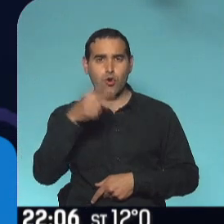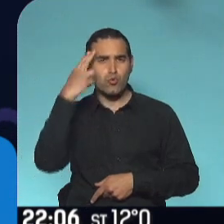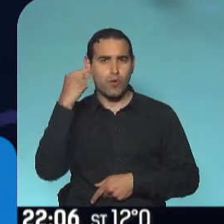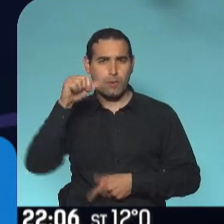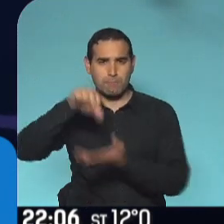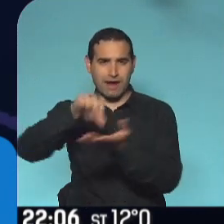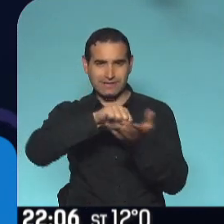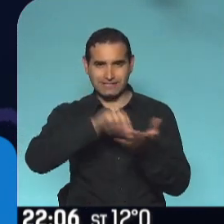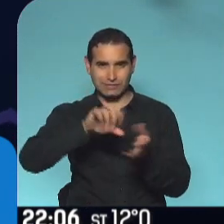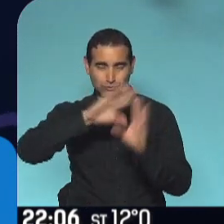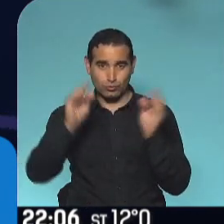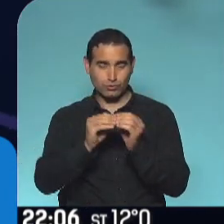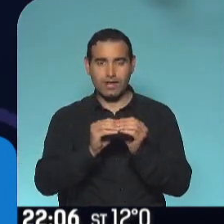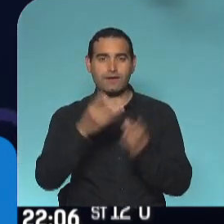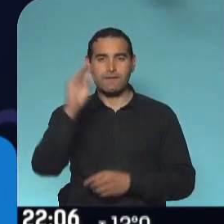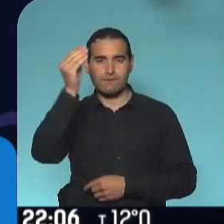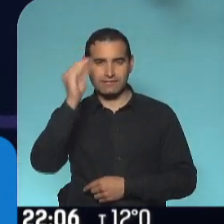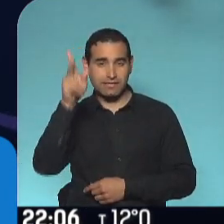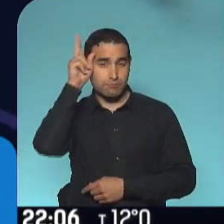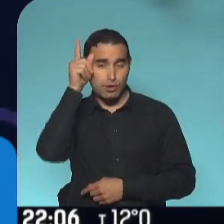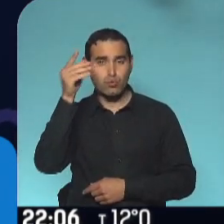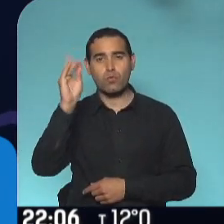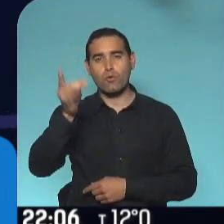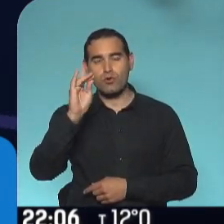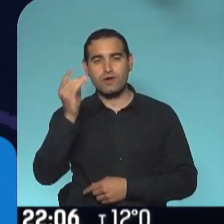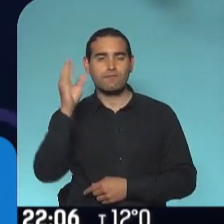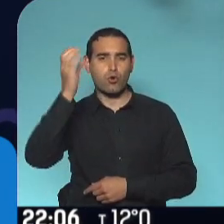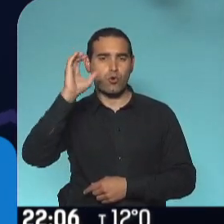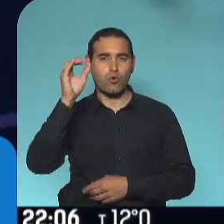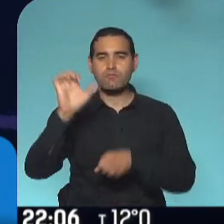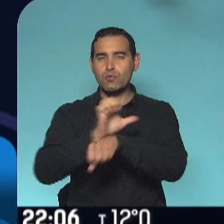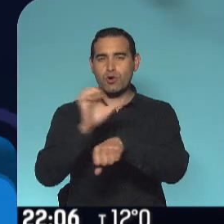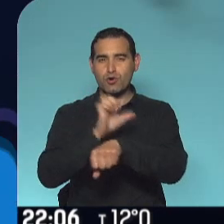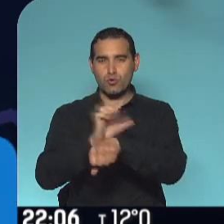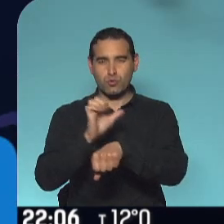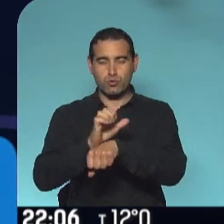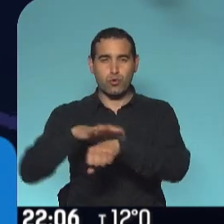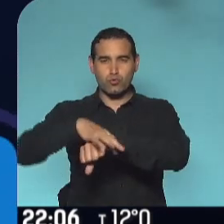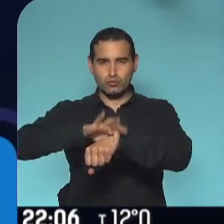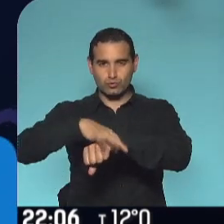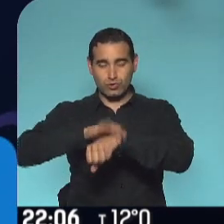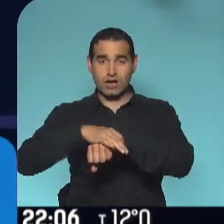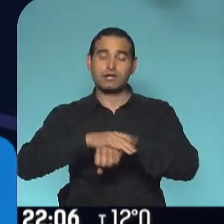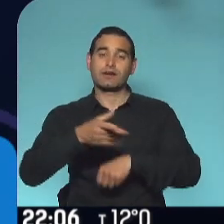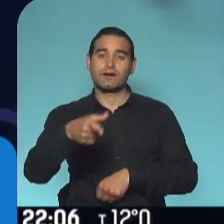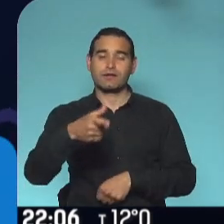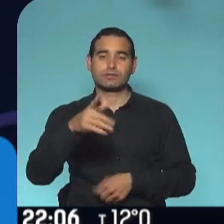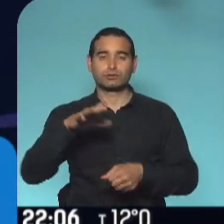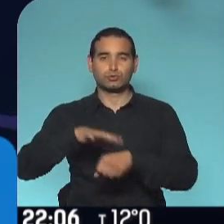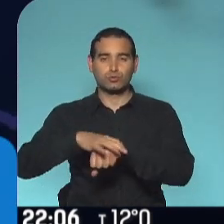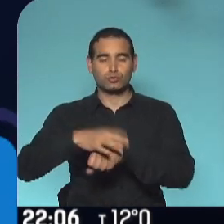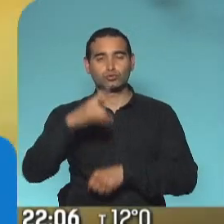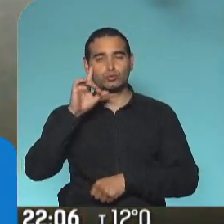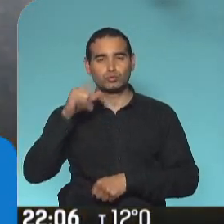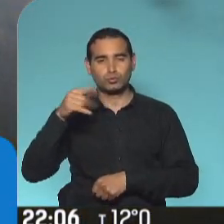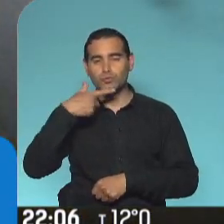países: Brasil, Perú, Bolivia, Colombia, Ecuador, Guyana, Guayana Francesa, Surinam y